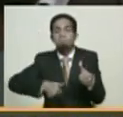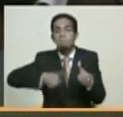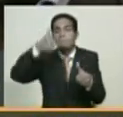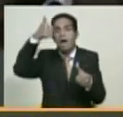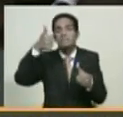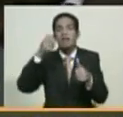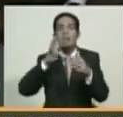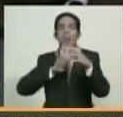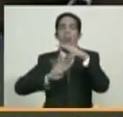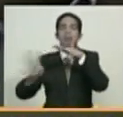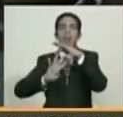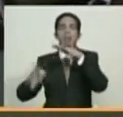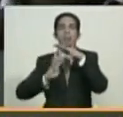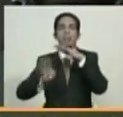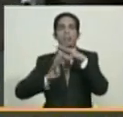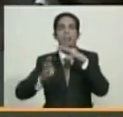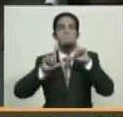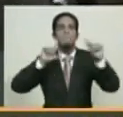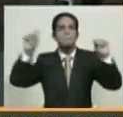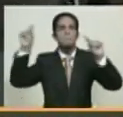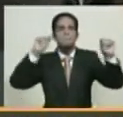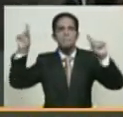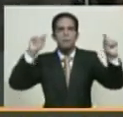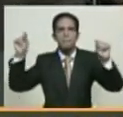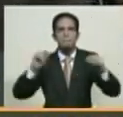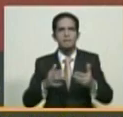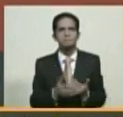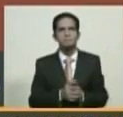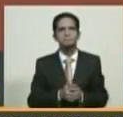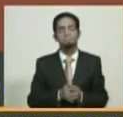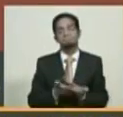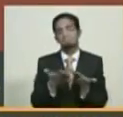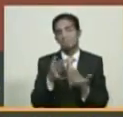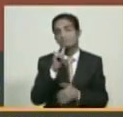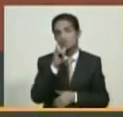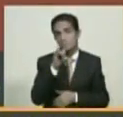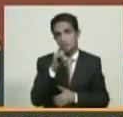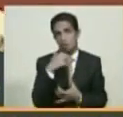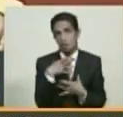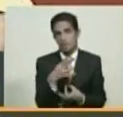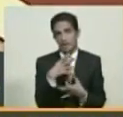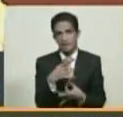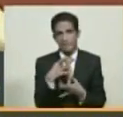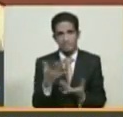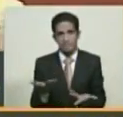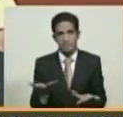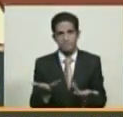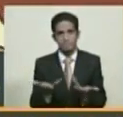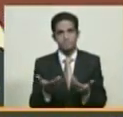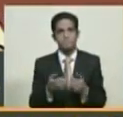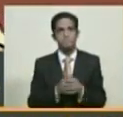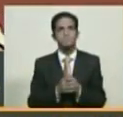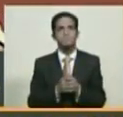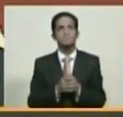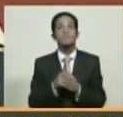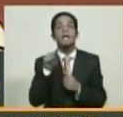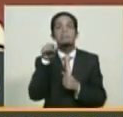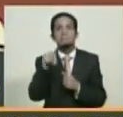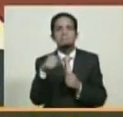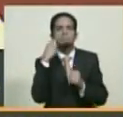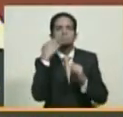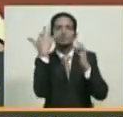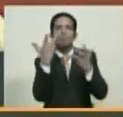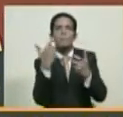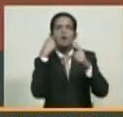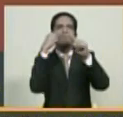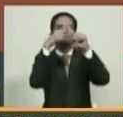de desplazados internos. Y como dato curioso, como bien habíamos dicho, esa cifra